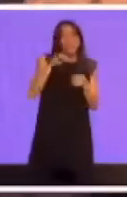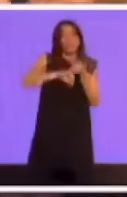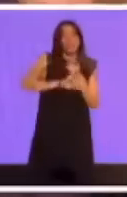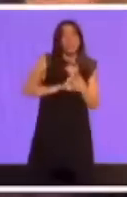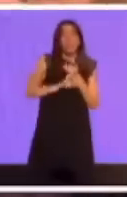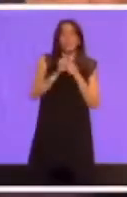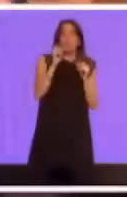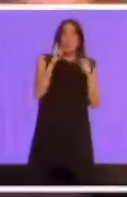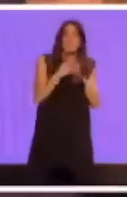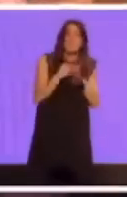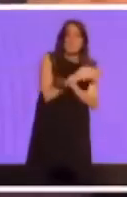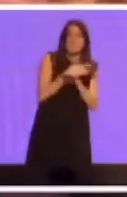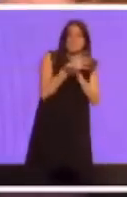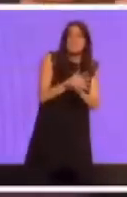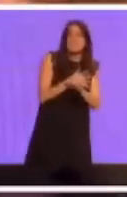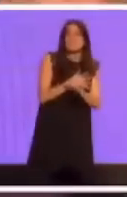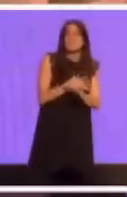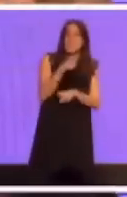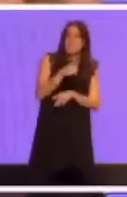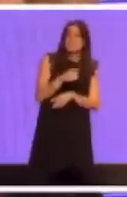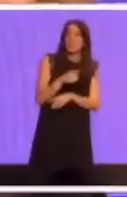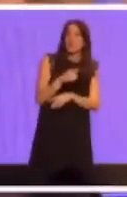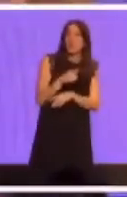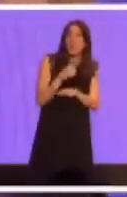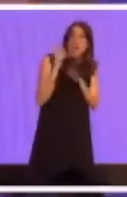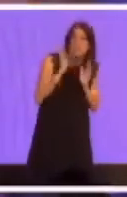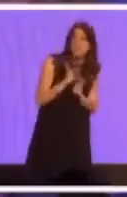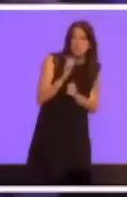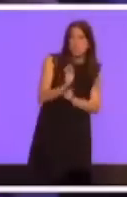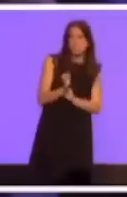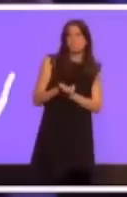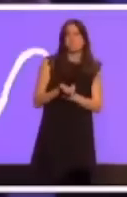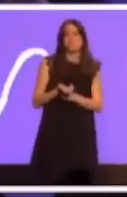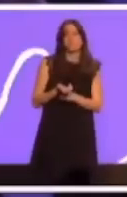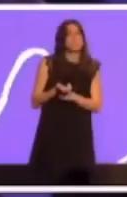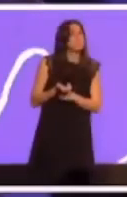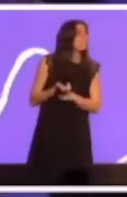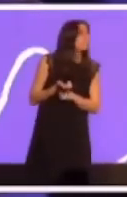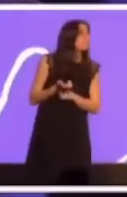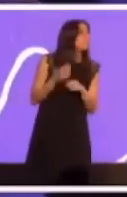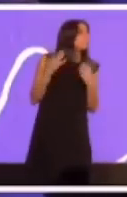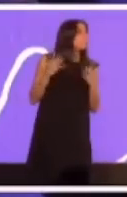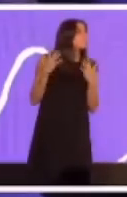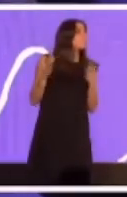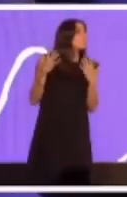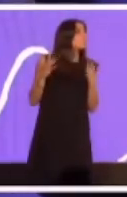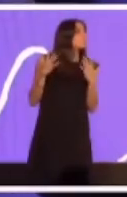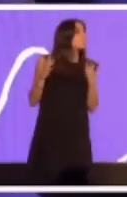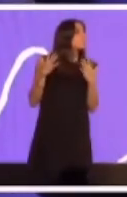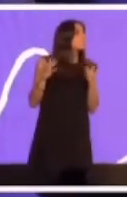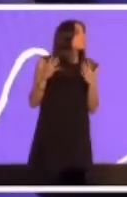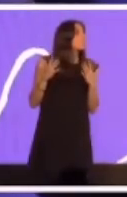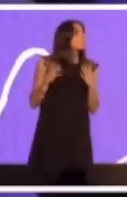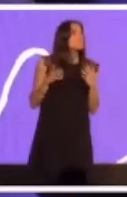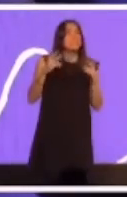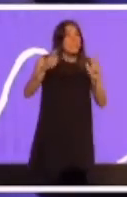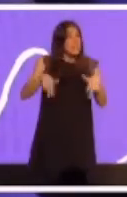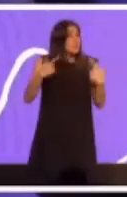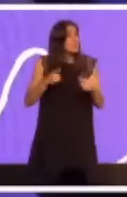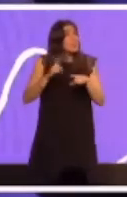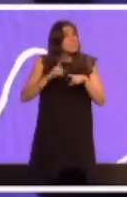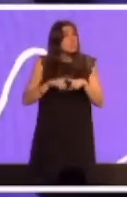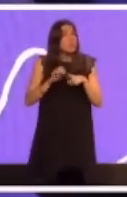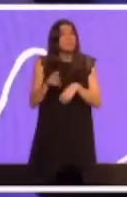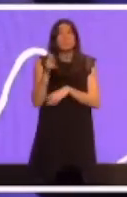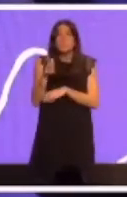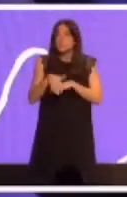una relación sexual que se puede violar también en el matrimonio que nuestra libertad sexual es